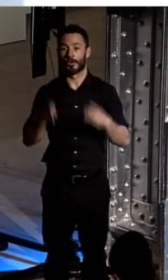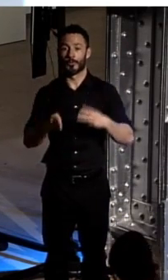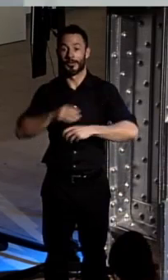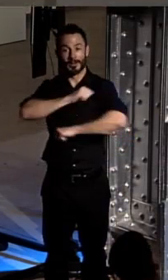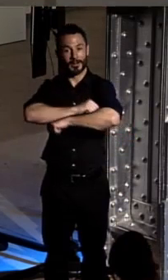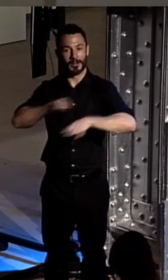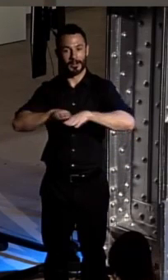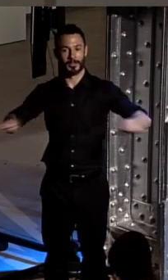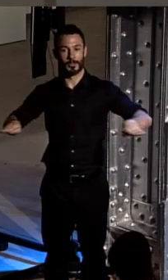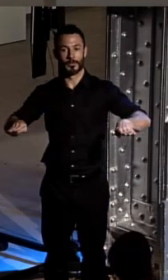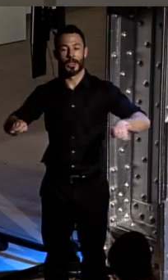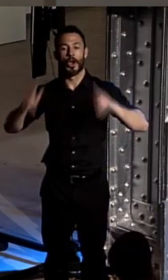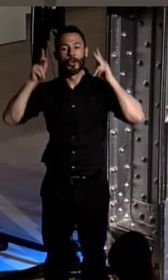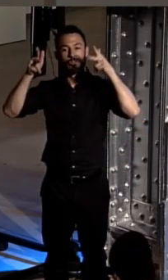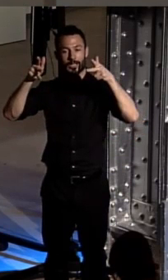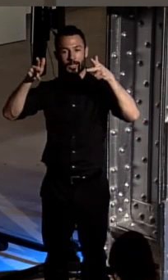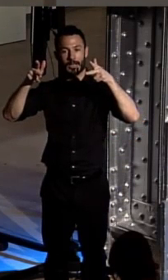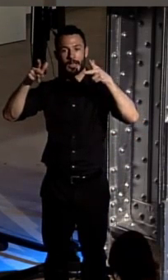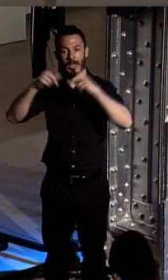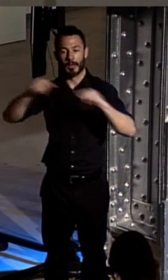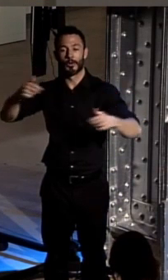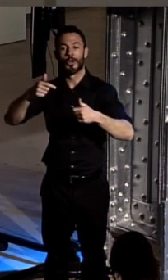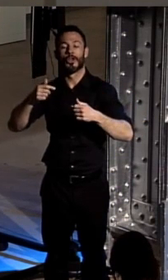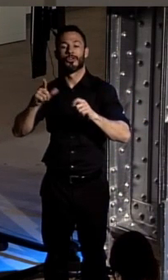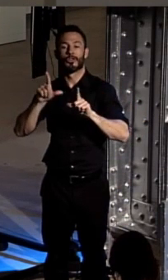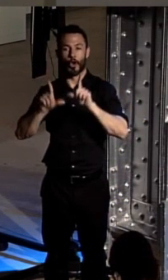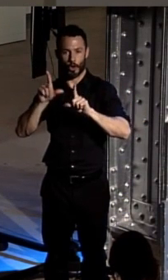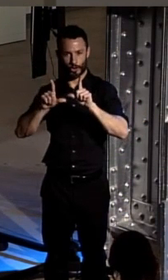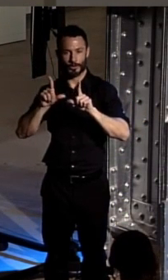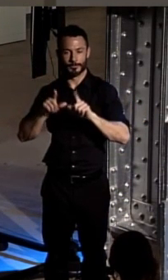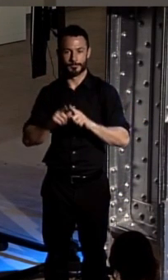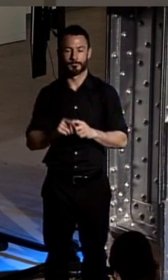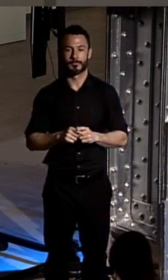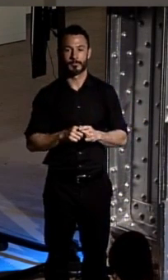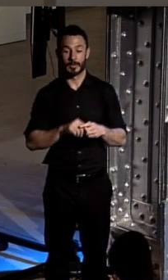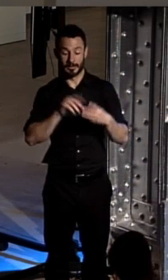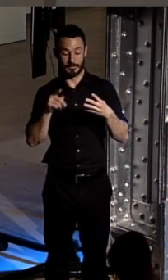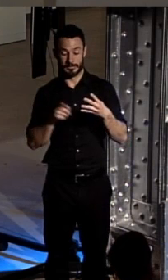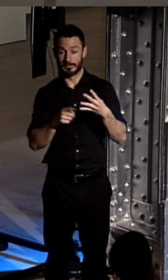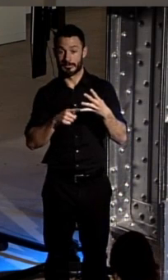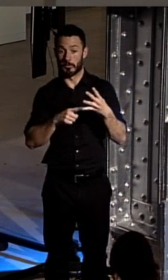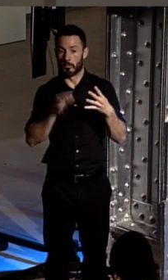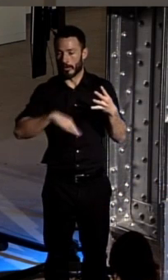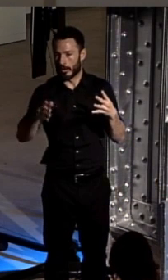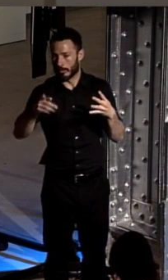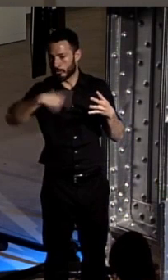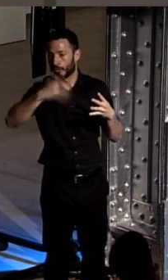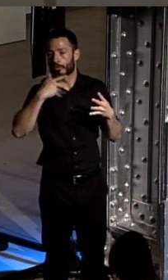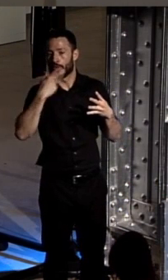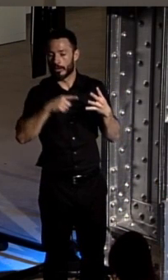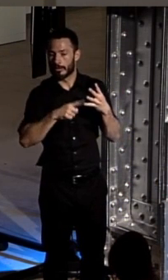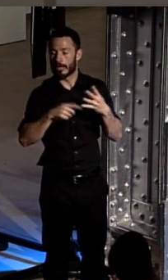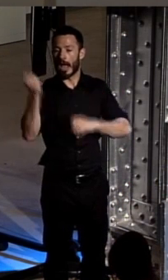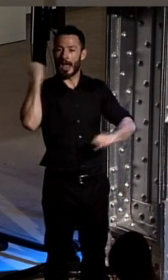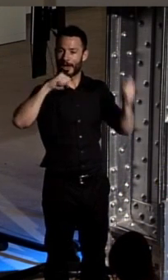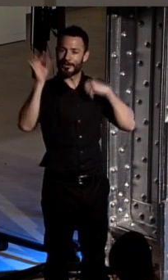hotel de Tokio, de Japón, y quizás lo conozcáis, es Gemini Dev y es una actriz. Y